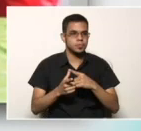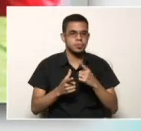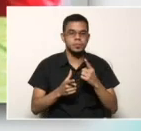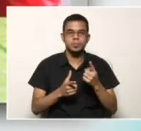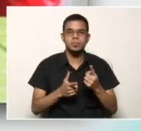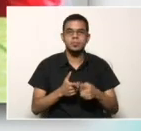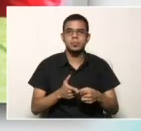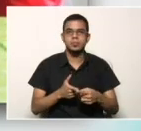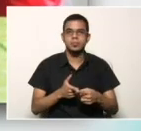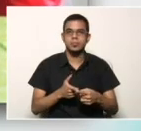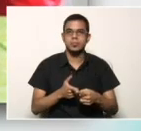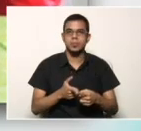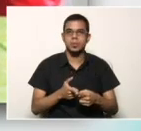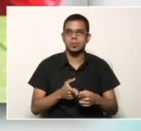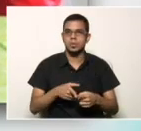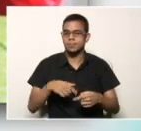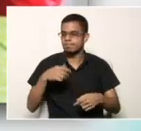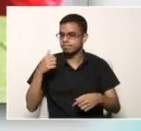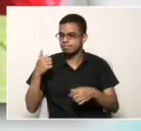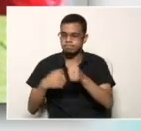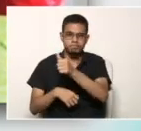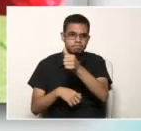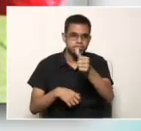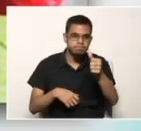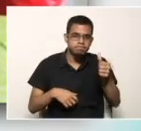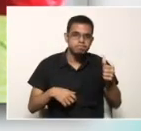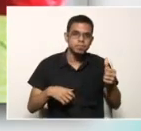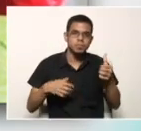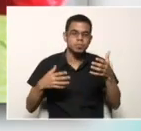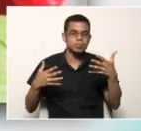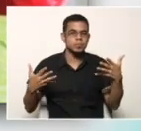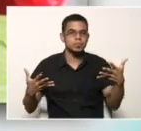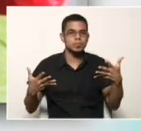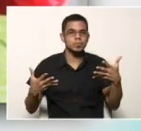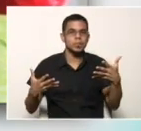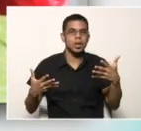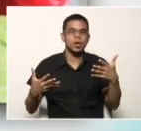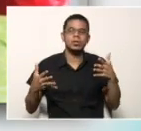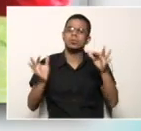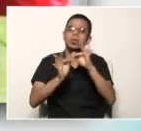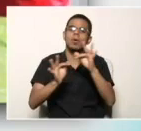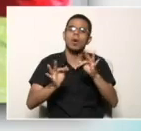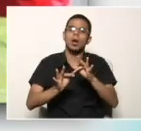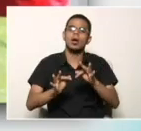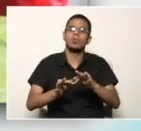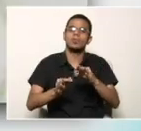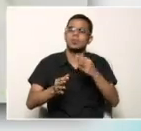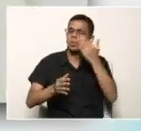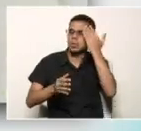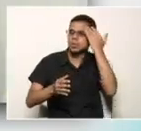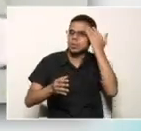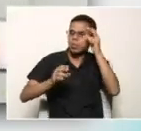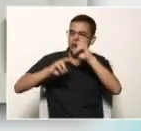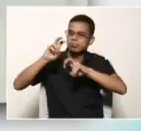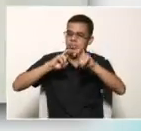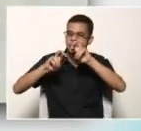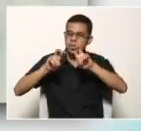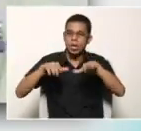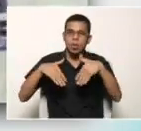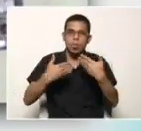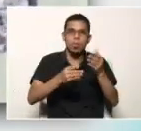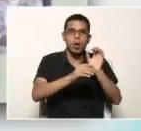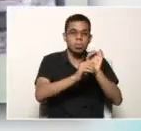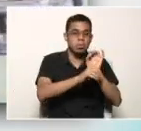cada técnico tiene su orden de analizar la problemática que se le presenta cuando mi equipo no da